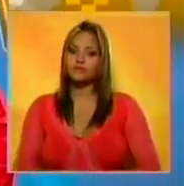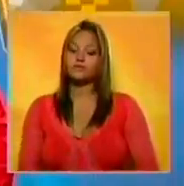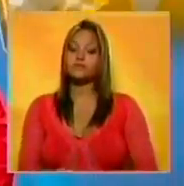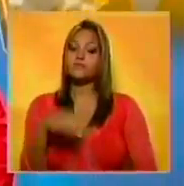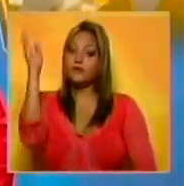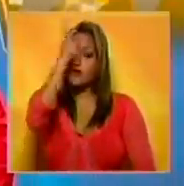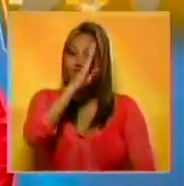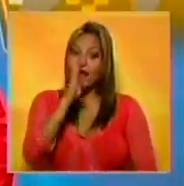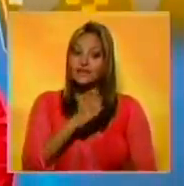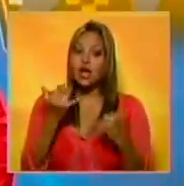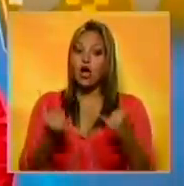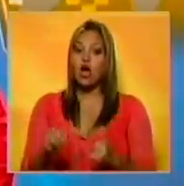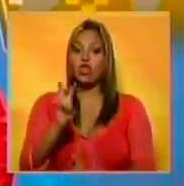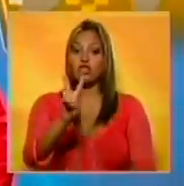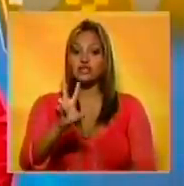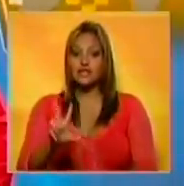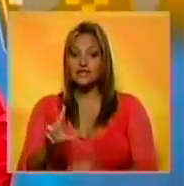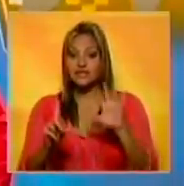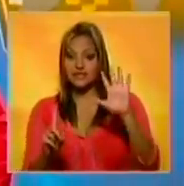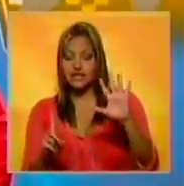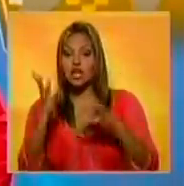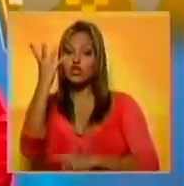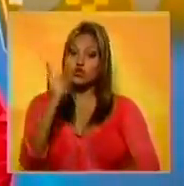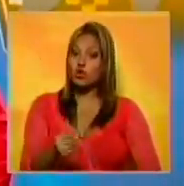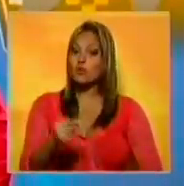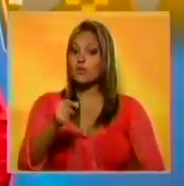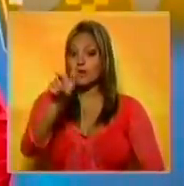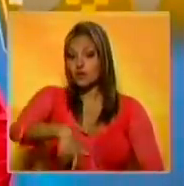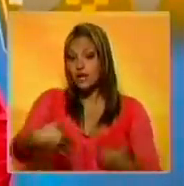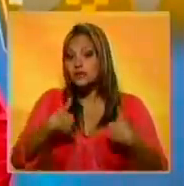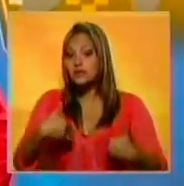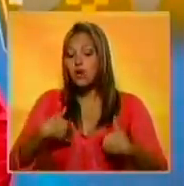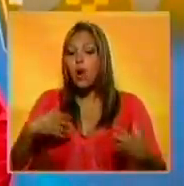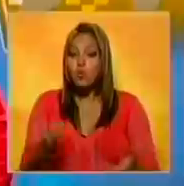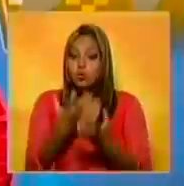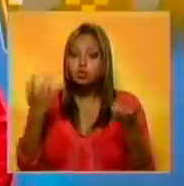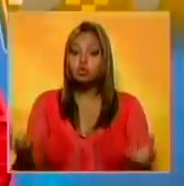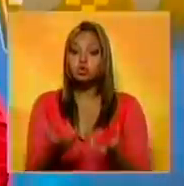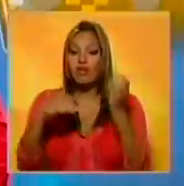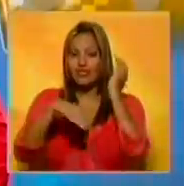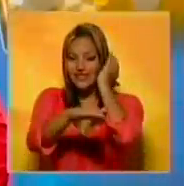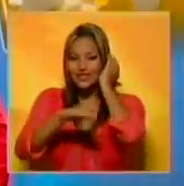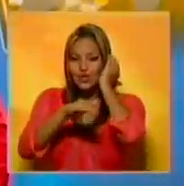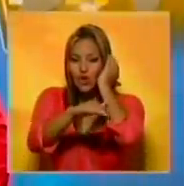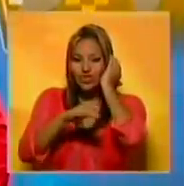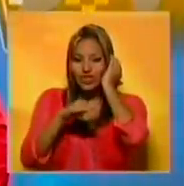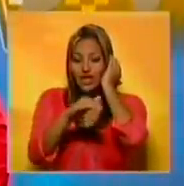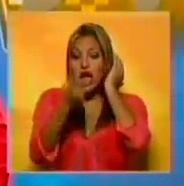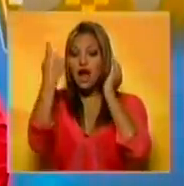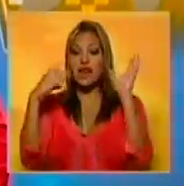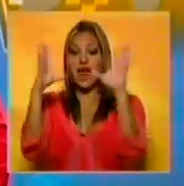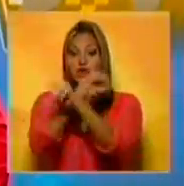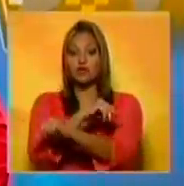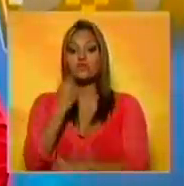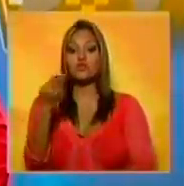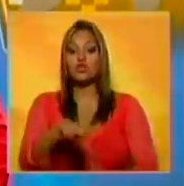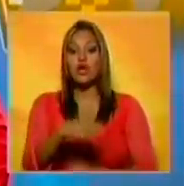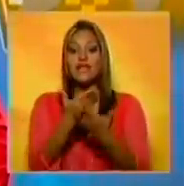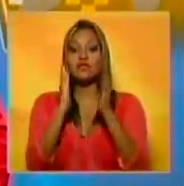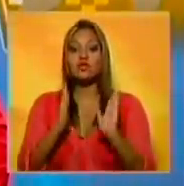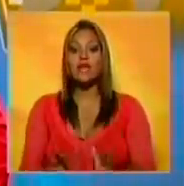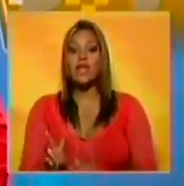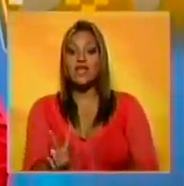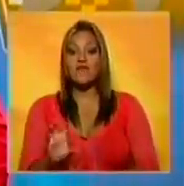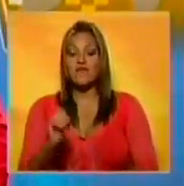en Brasil se elevó a 236 el número de víctimas por el incendio en una discoteca luego de que anoche falleciera un estudiante de